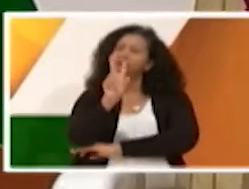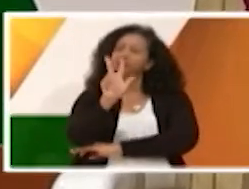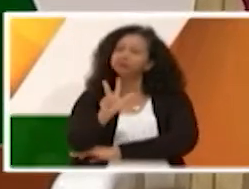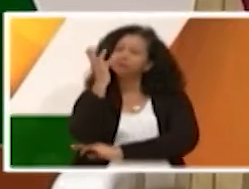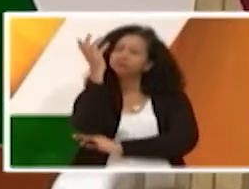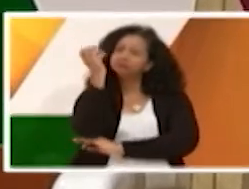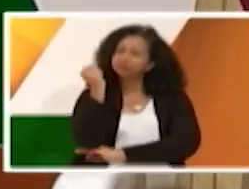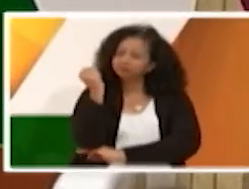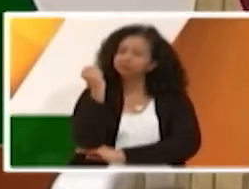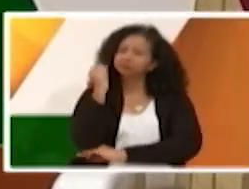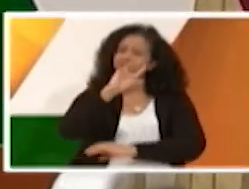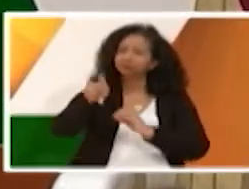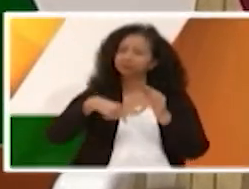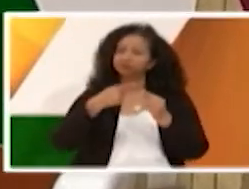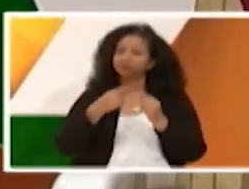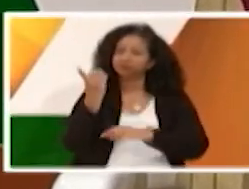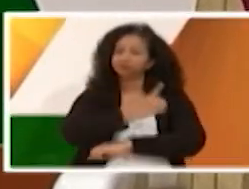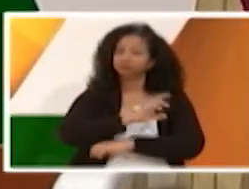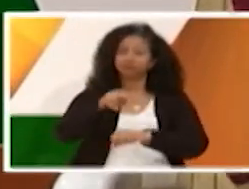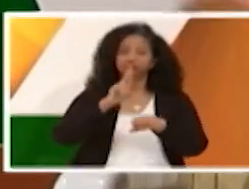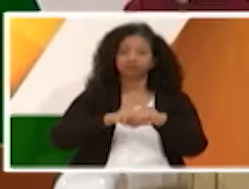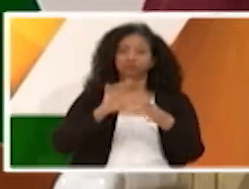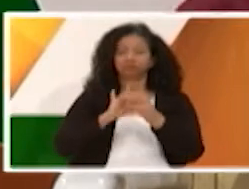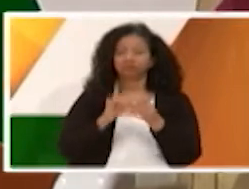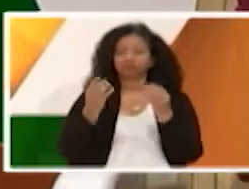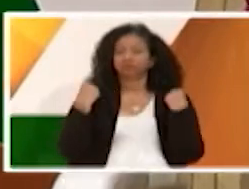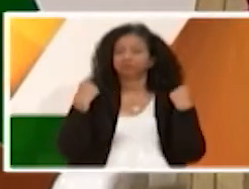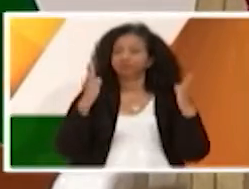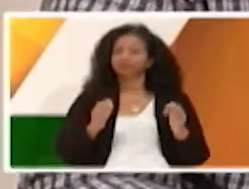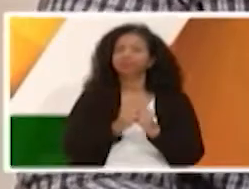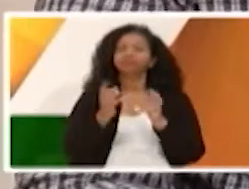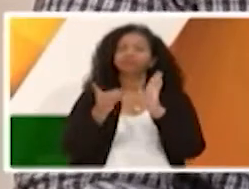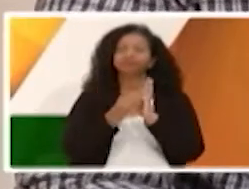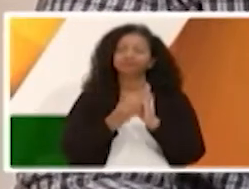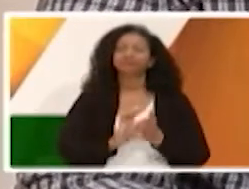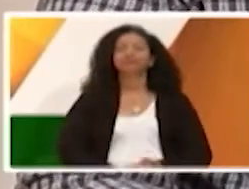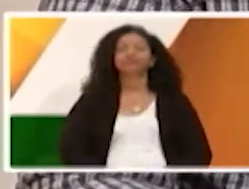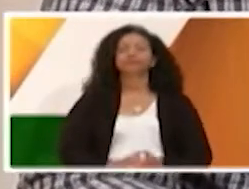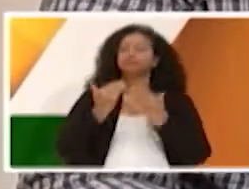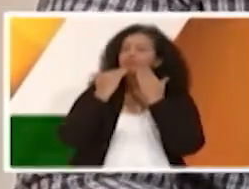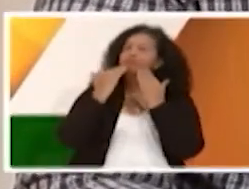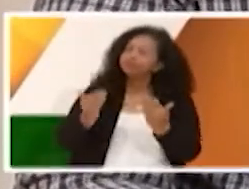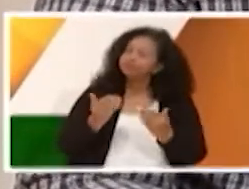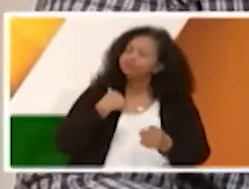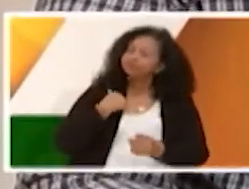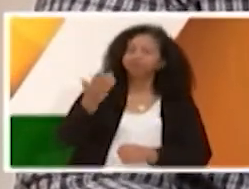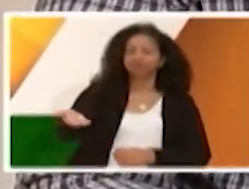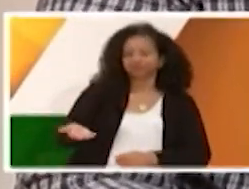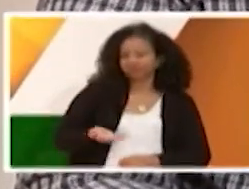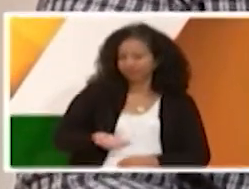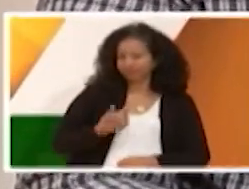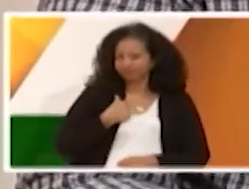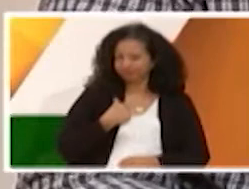de septiembre, el Día Nacional del Atleta con Discapacidad. Sí, gracias por su invitación al programa. Sí,